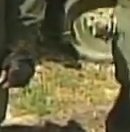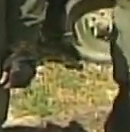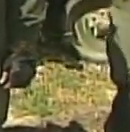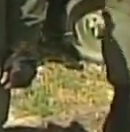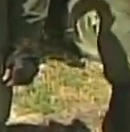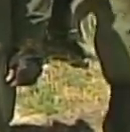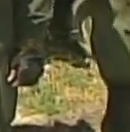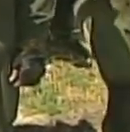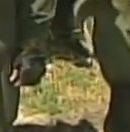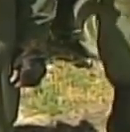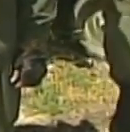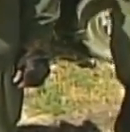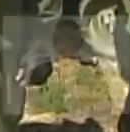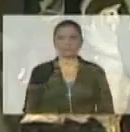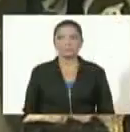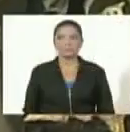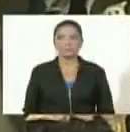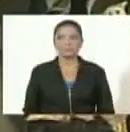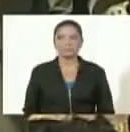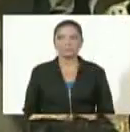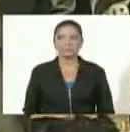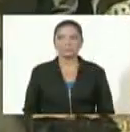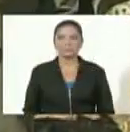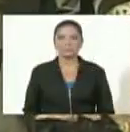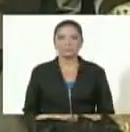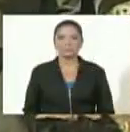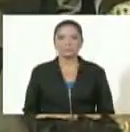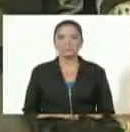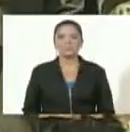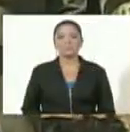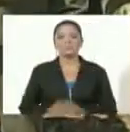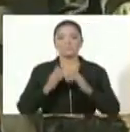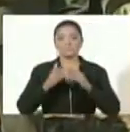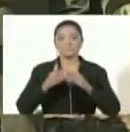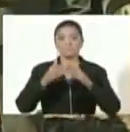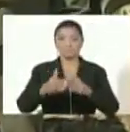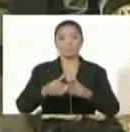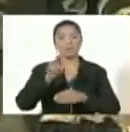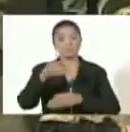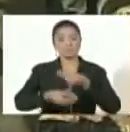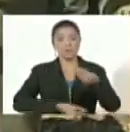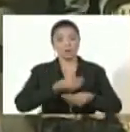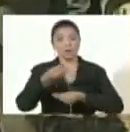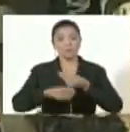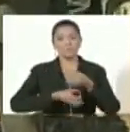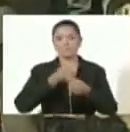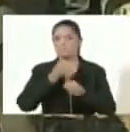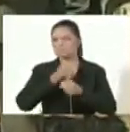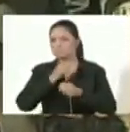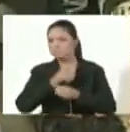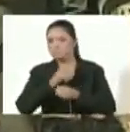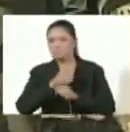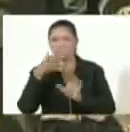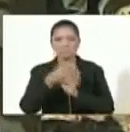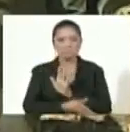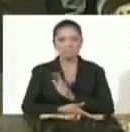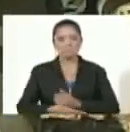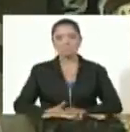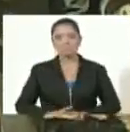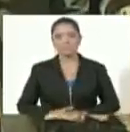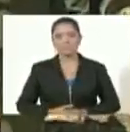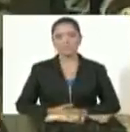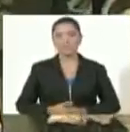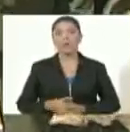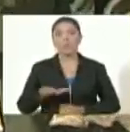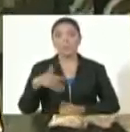adelantada en el terreno para nuestra artillería una vez que desembarca. Se ejecutan también tareas de